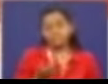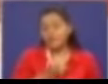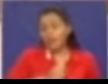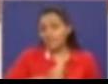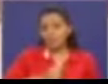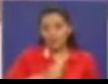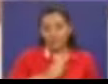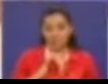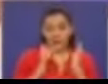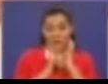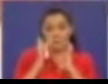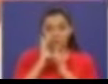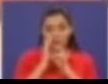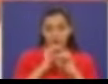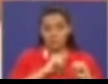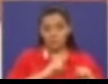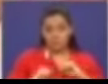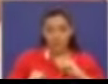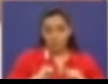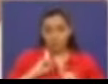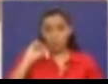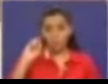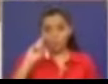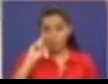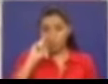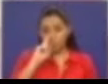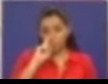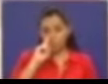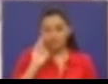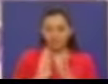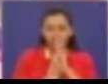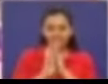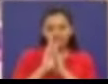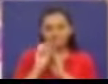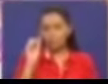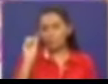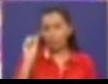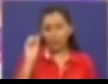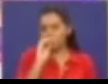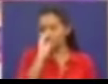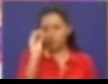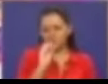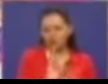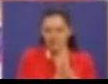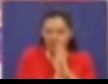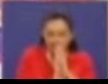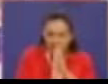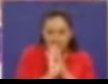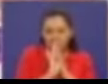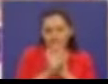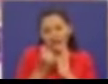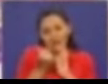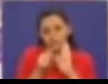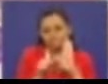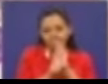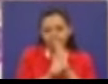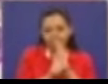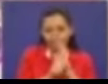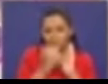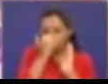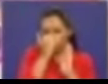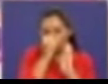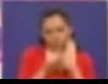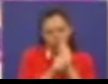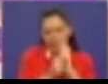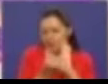lamentablemente, tendremos muy baja tasa de crecimiento, o probablemente incluso crecimiento negativo para el segundo trimestre.